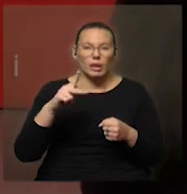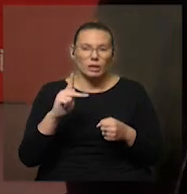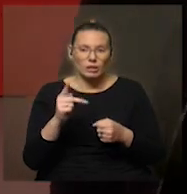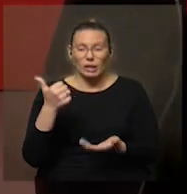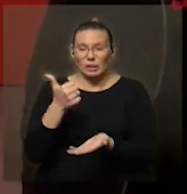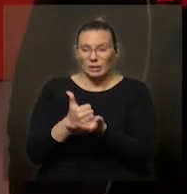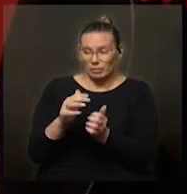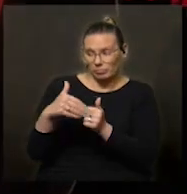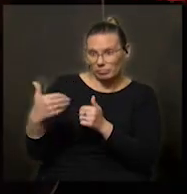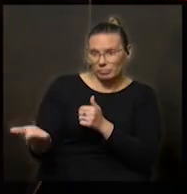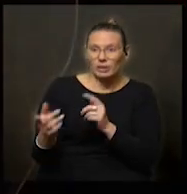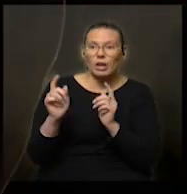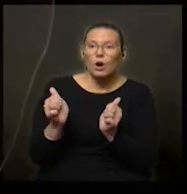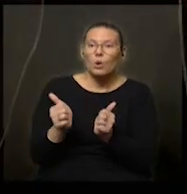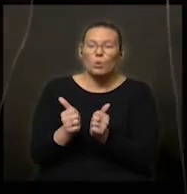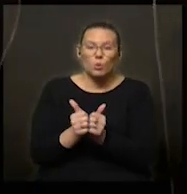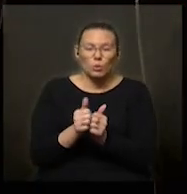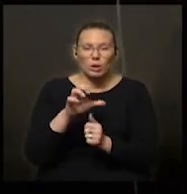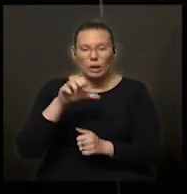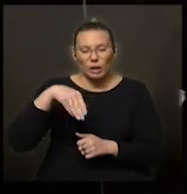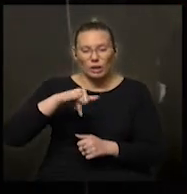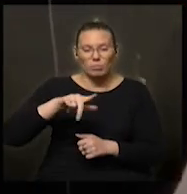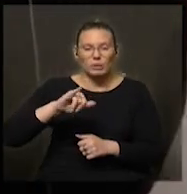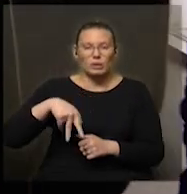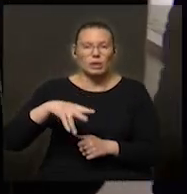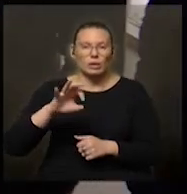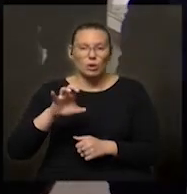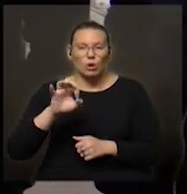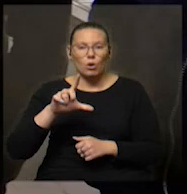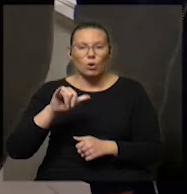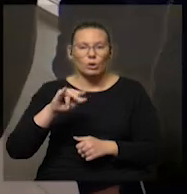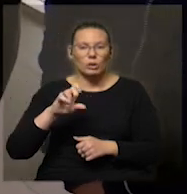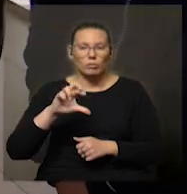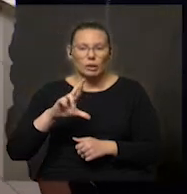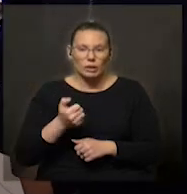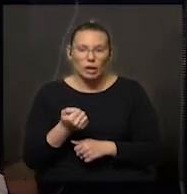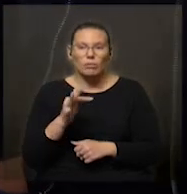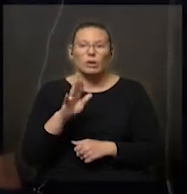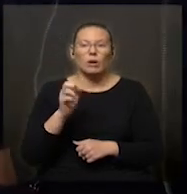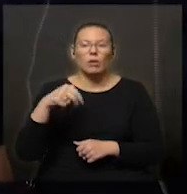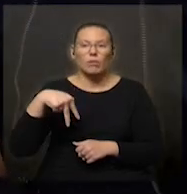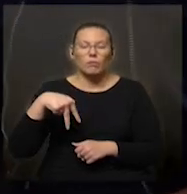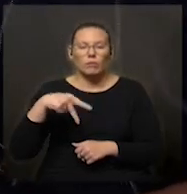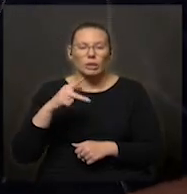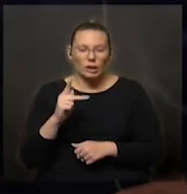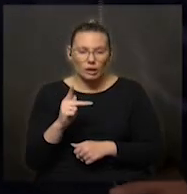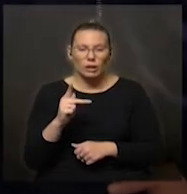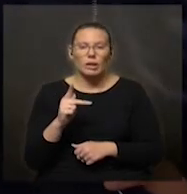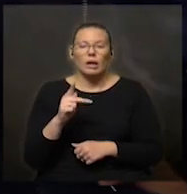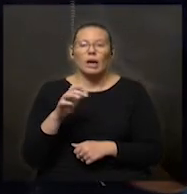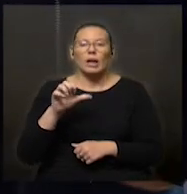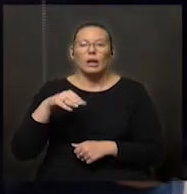aquí conmigo, junto con Emiliano Olivera. Bueno, Frank Mintegui y Emiliano Olivera, que son